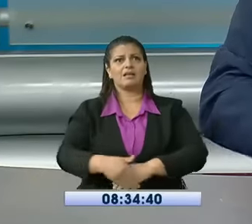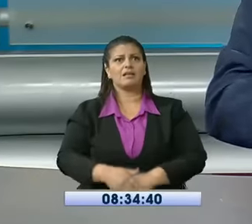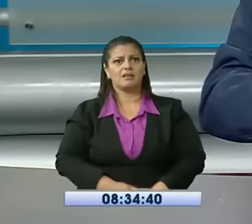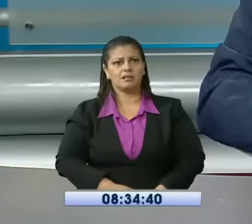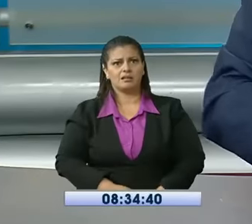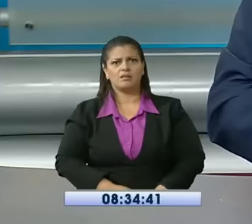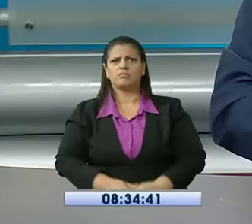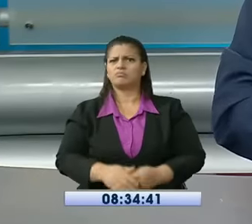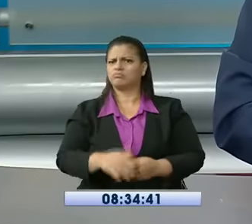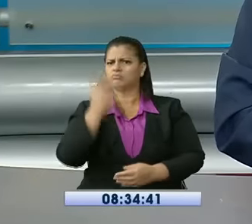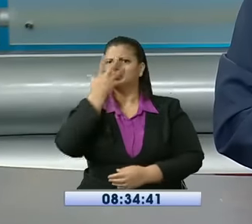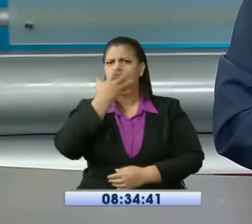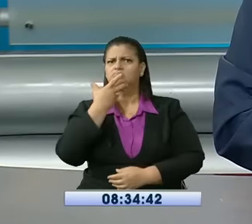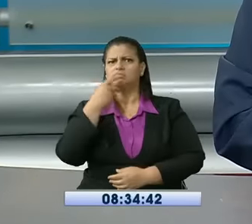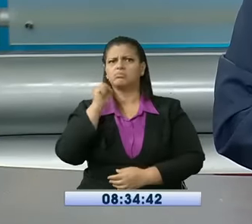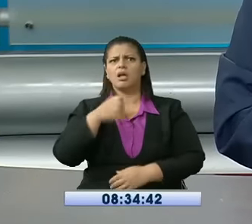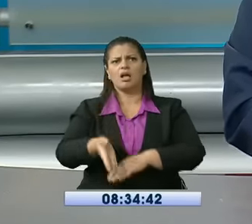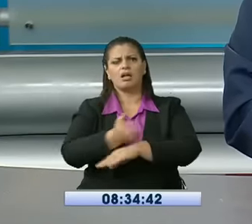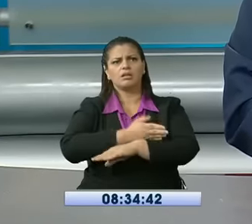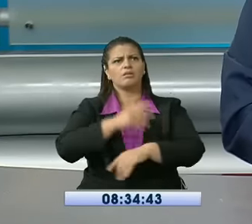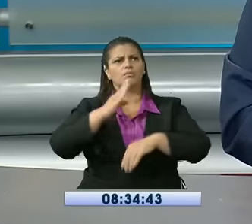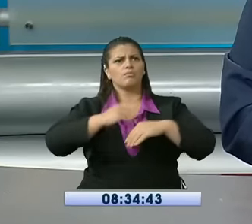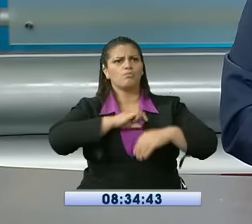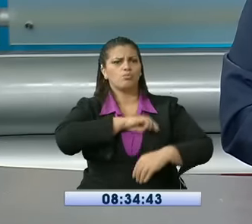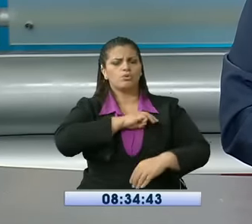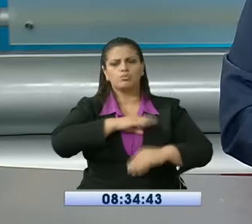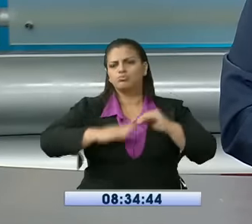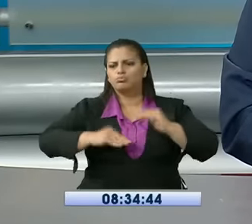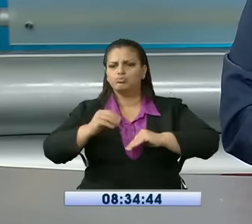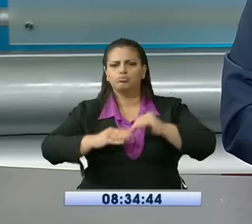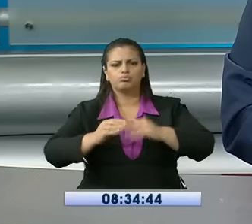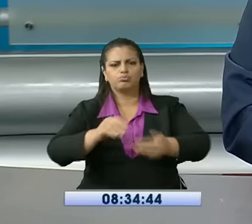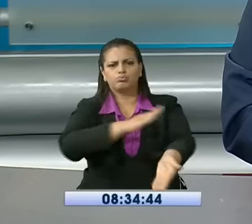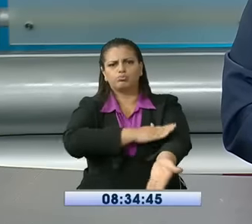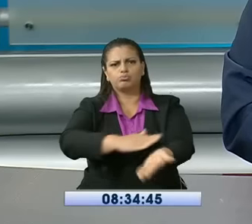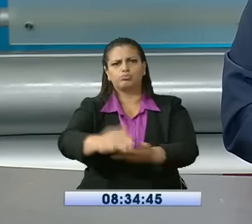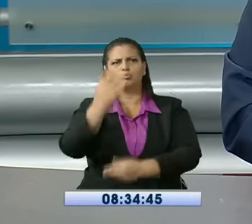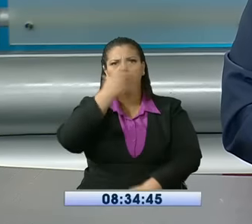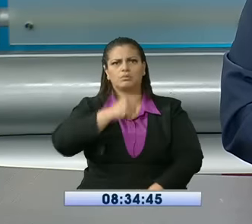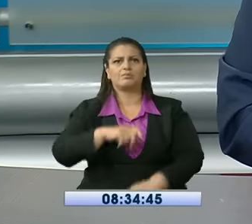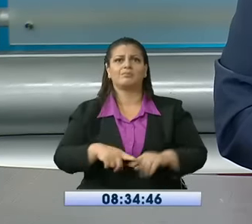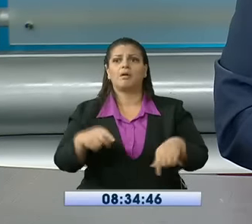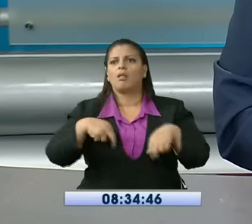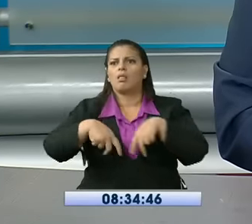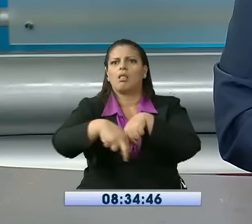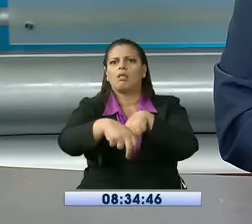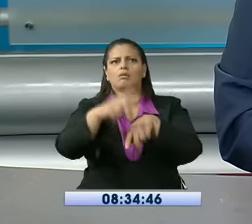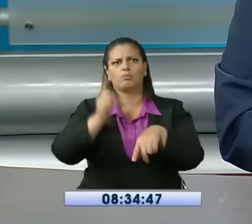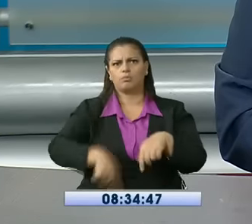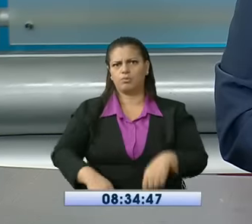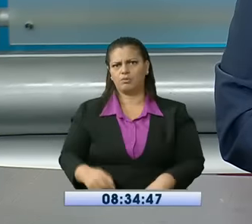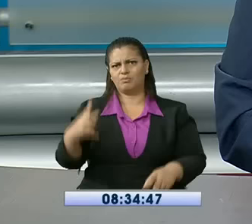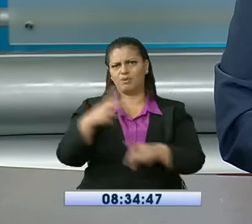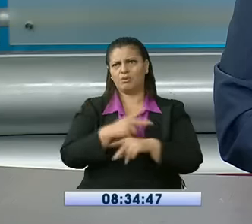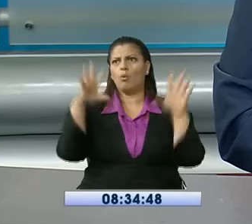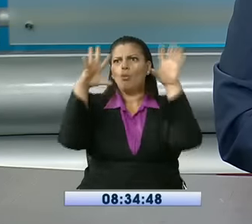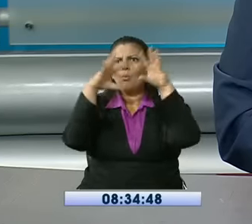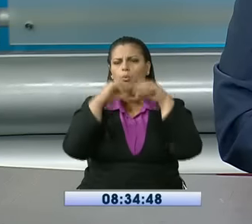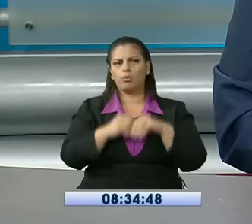calle espectacular que dejó el municipio, pero que no se puede transitar porque la oscuridad se lo come a uno. Lo mismo en la calle acá a la esquina, como que